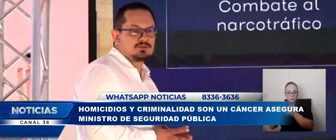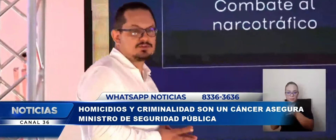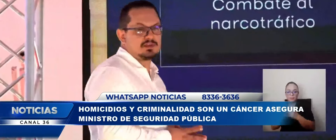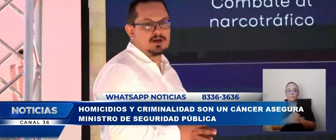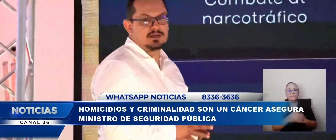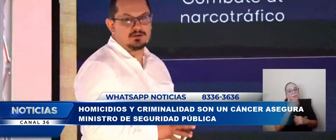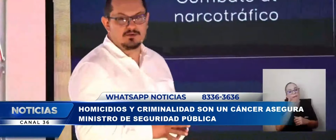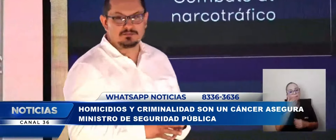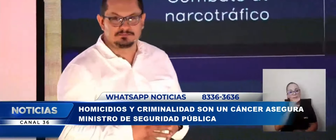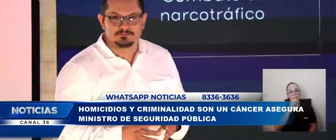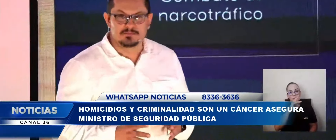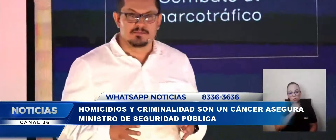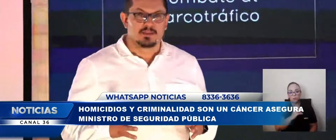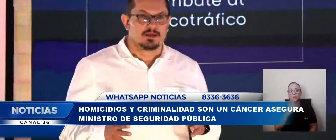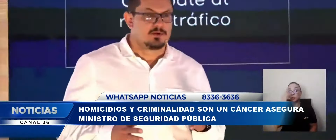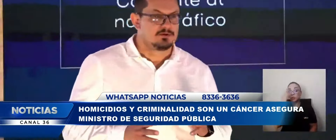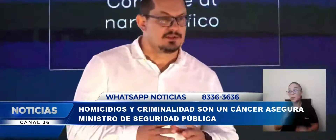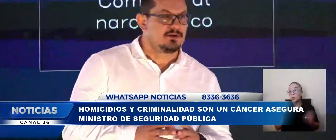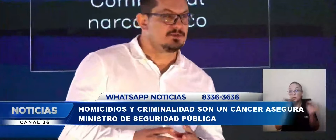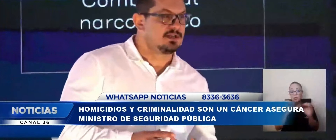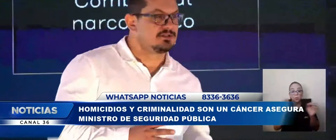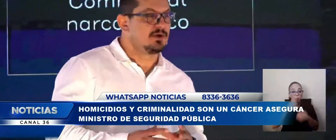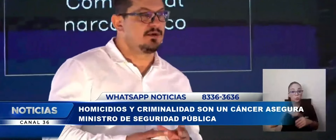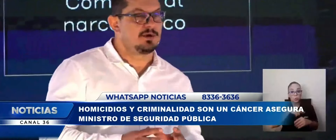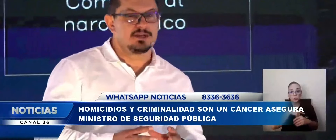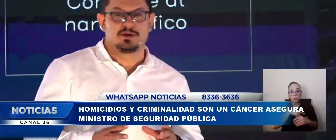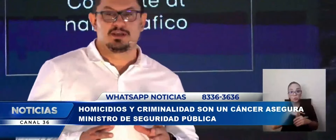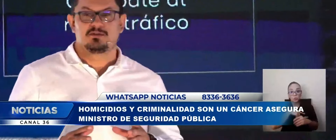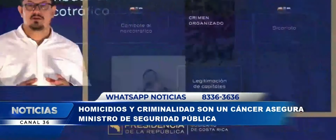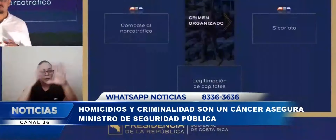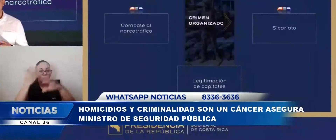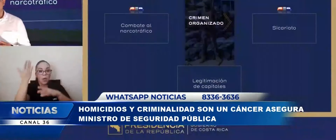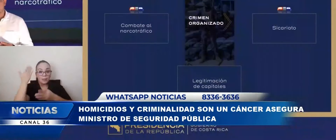de nosotros se imaginó, cuando estábamos en la escuela